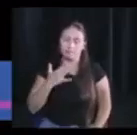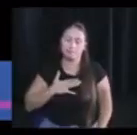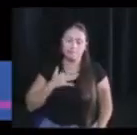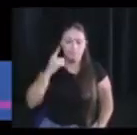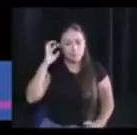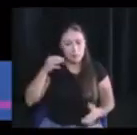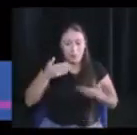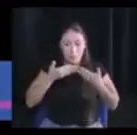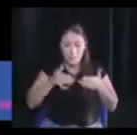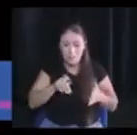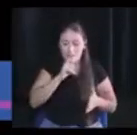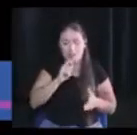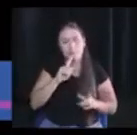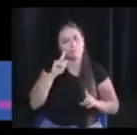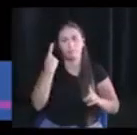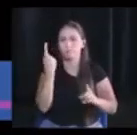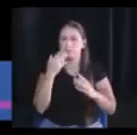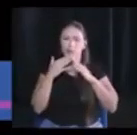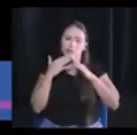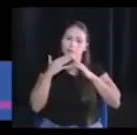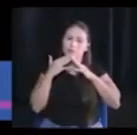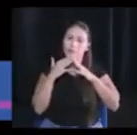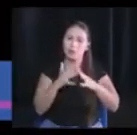esta entrevista preguntándote